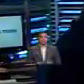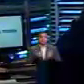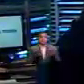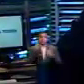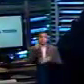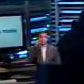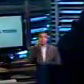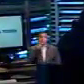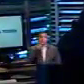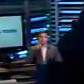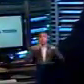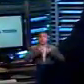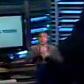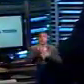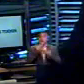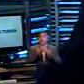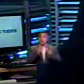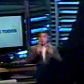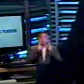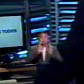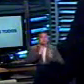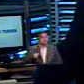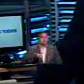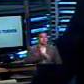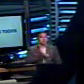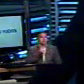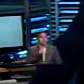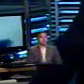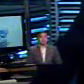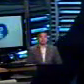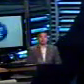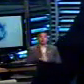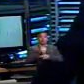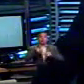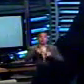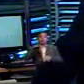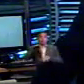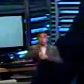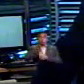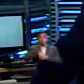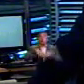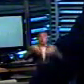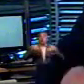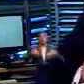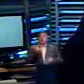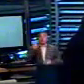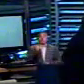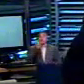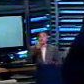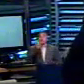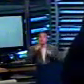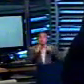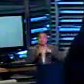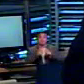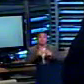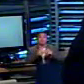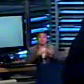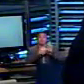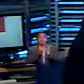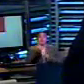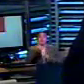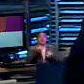Muy bien, amigos, 12 horas 47 minutos. Gracias por seguir con nosotros. El Consejo Nacional Electoral confirmó que solo resta analizar los requisitos